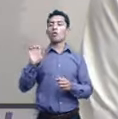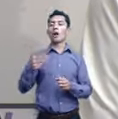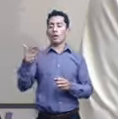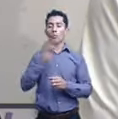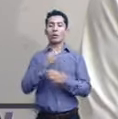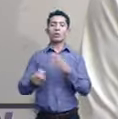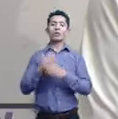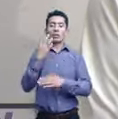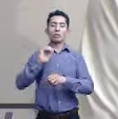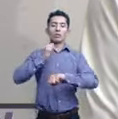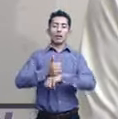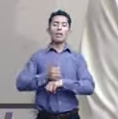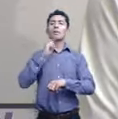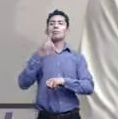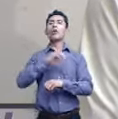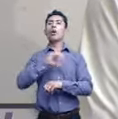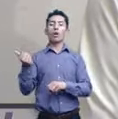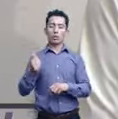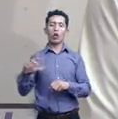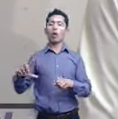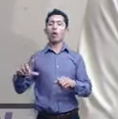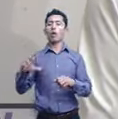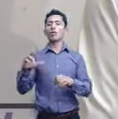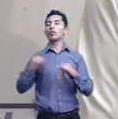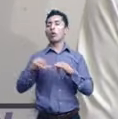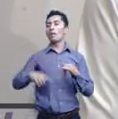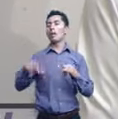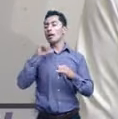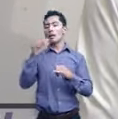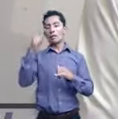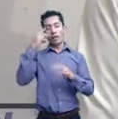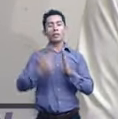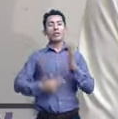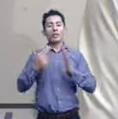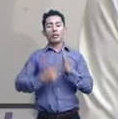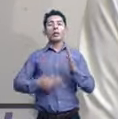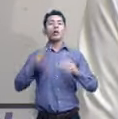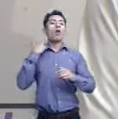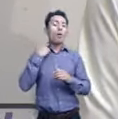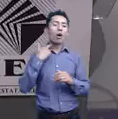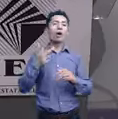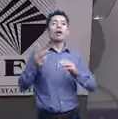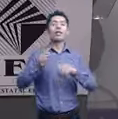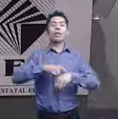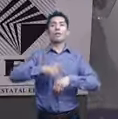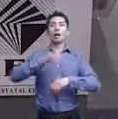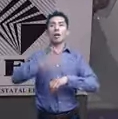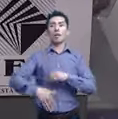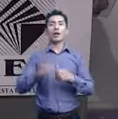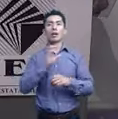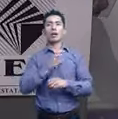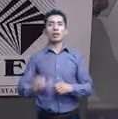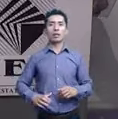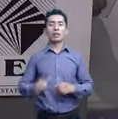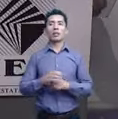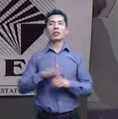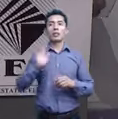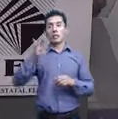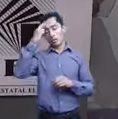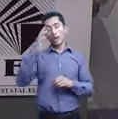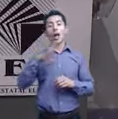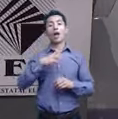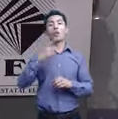Hidalgo. Gestionaremos con organismos no gubernamentales la impartición de talleres de robótica electrónica. Su tiempo se agotó, candidato. Les